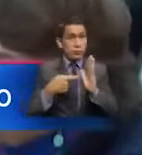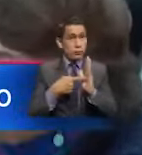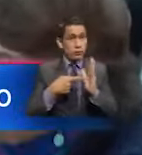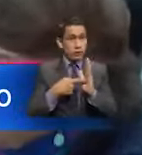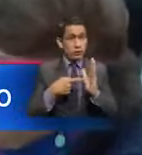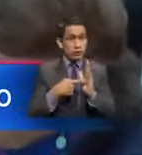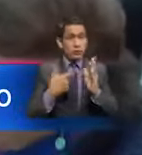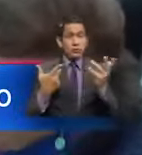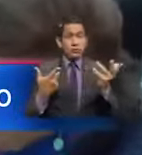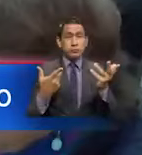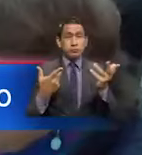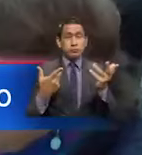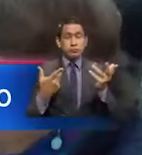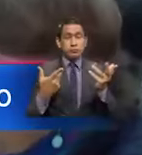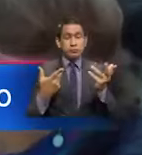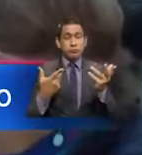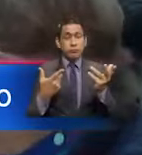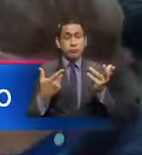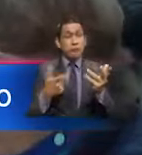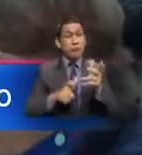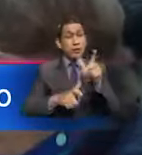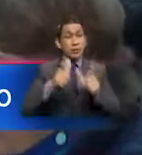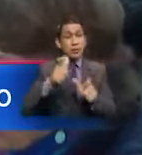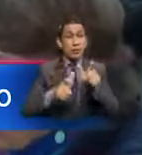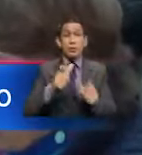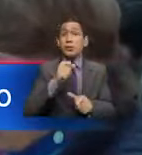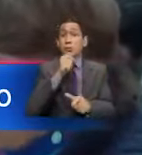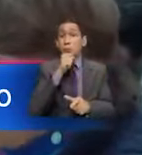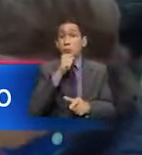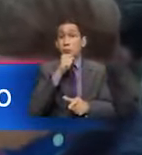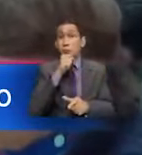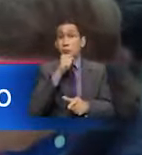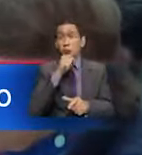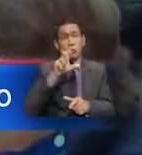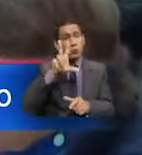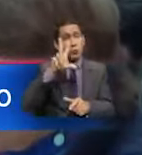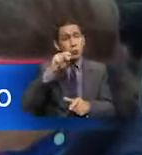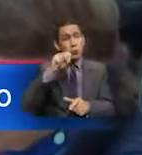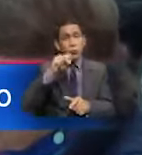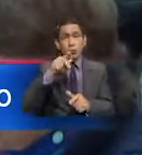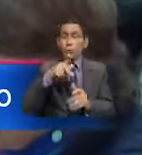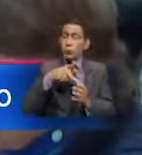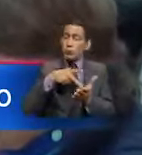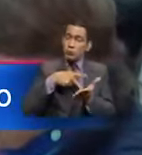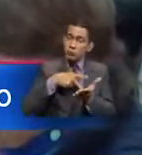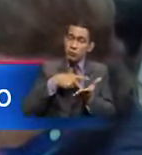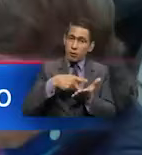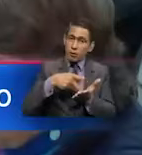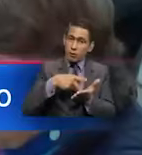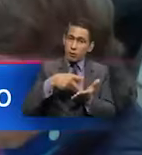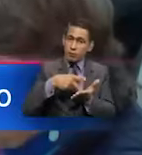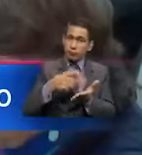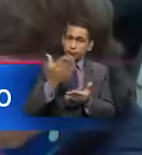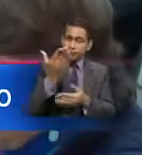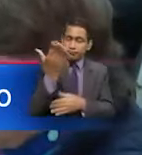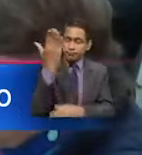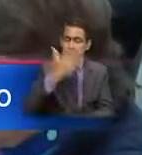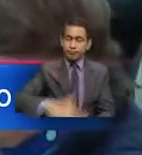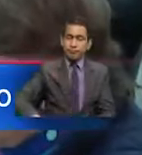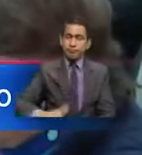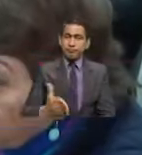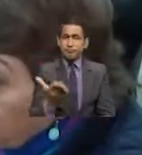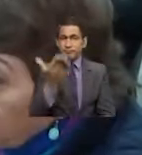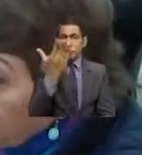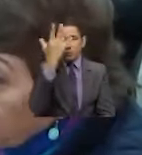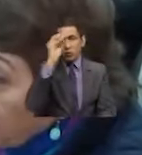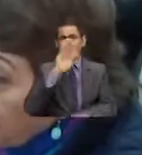adultas mayores están exoneradas de este pago. Cuando son las 13 horas con 27 minutos, continuamos con más información desde estudio. Muy